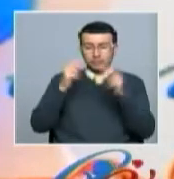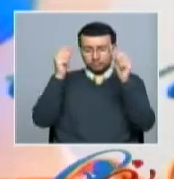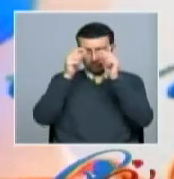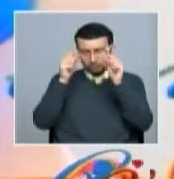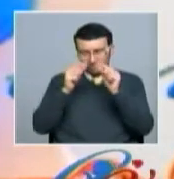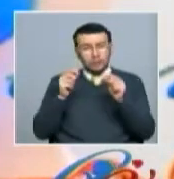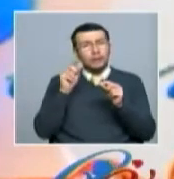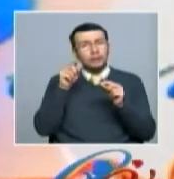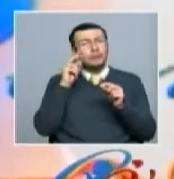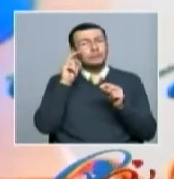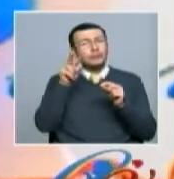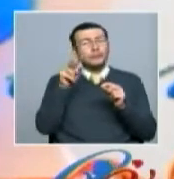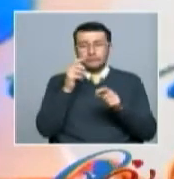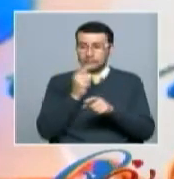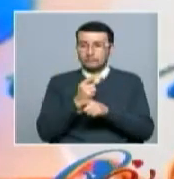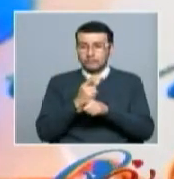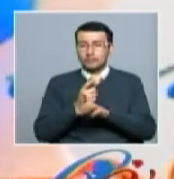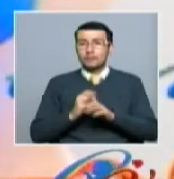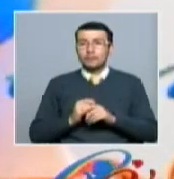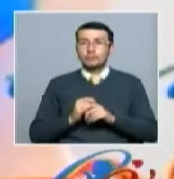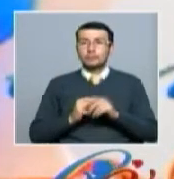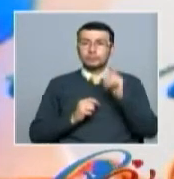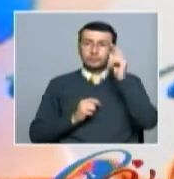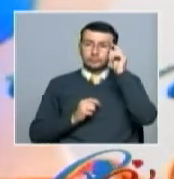se ve muy bien. Precisamente ahí está